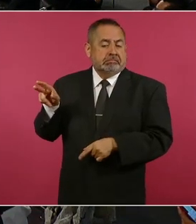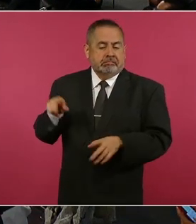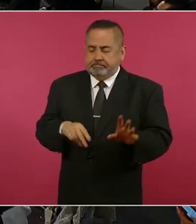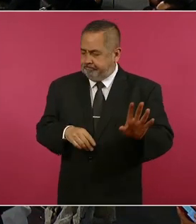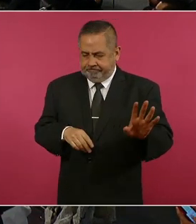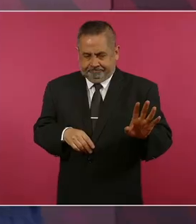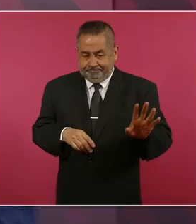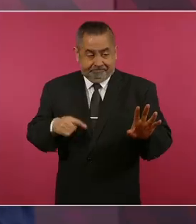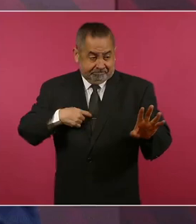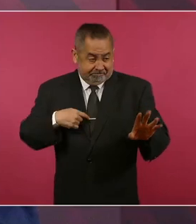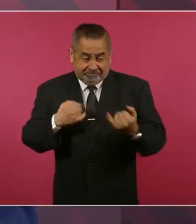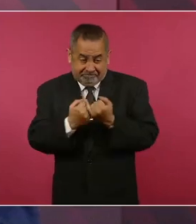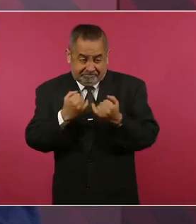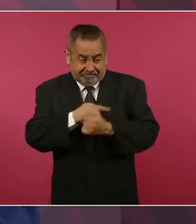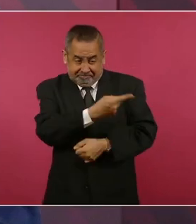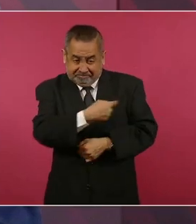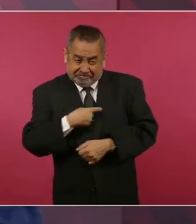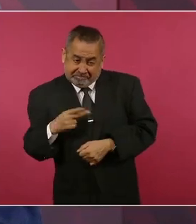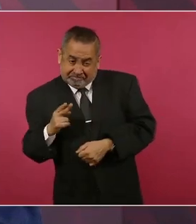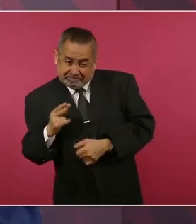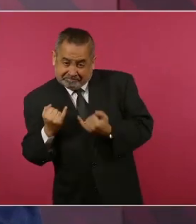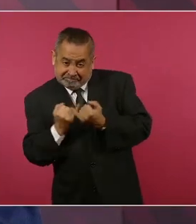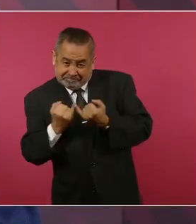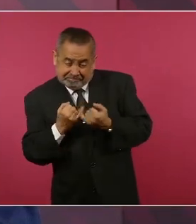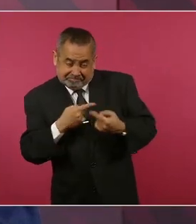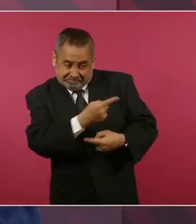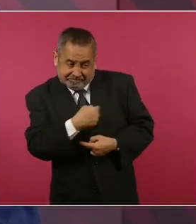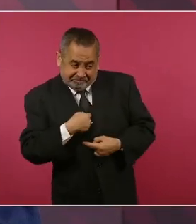no somos iguales.